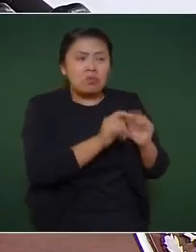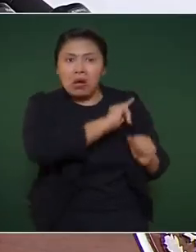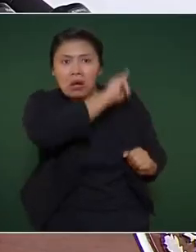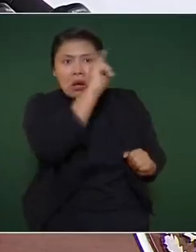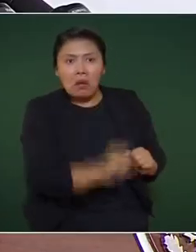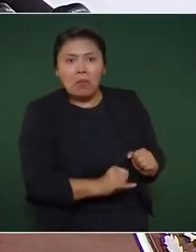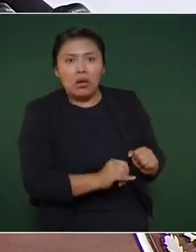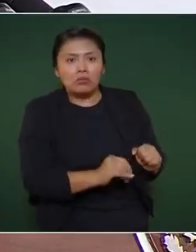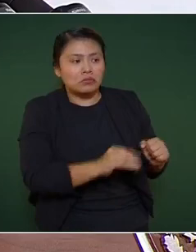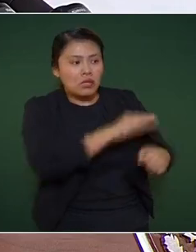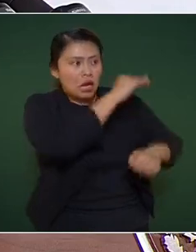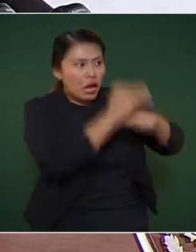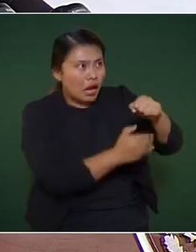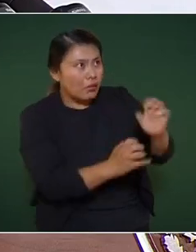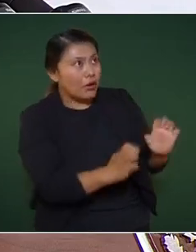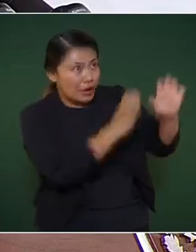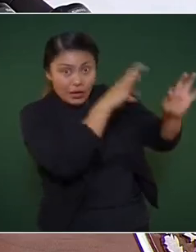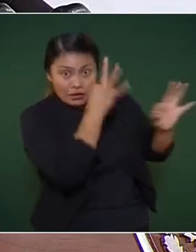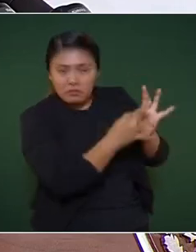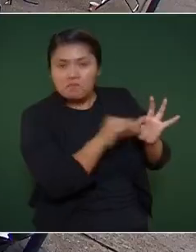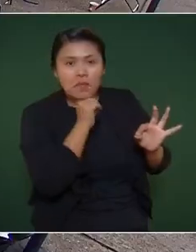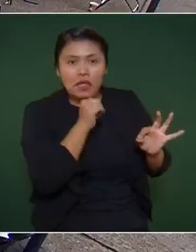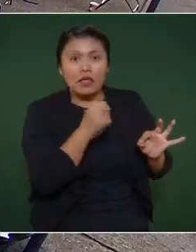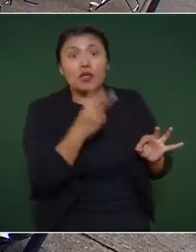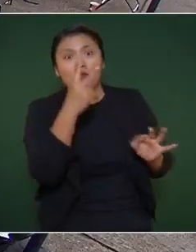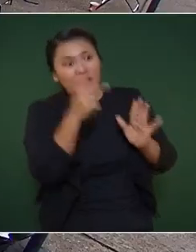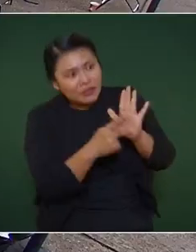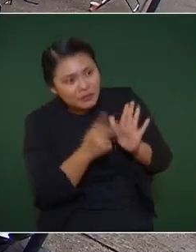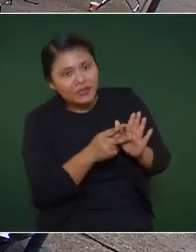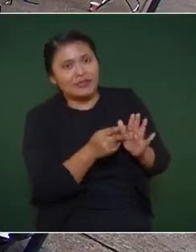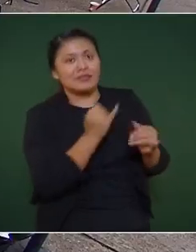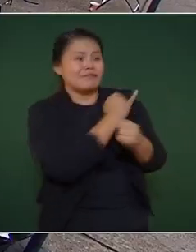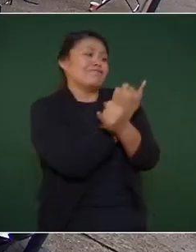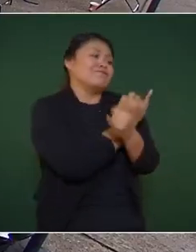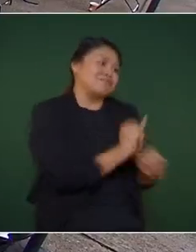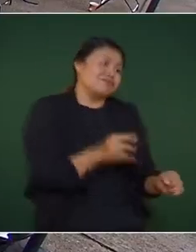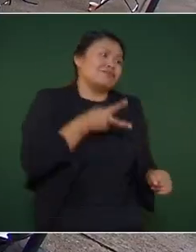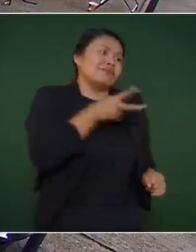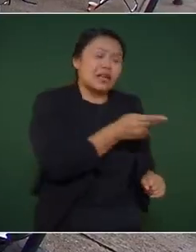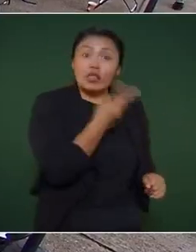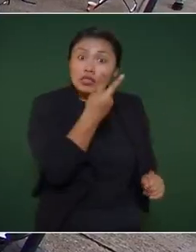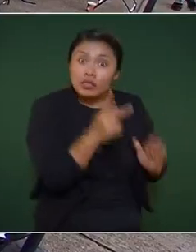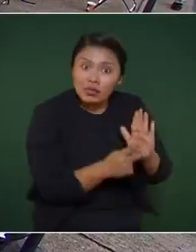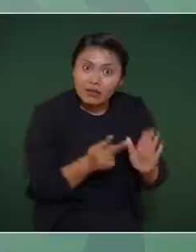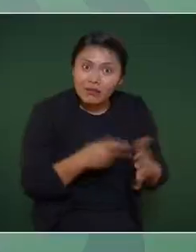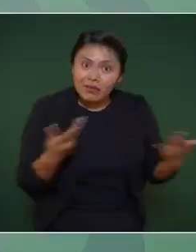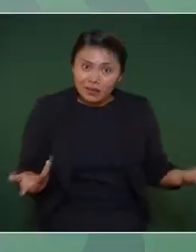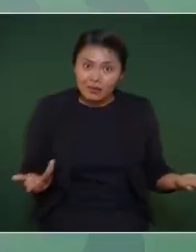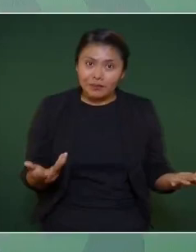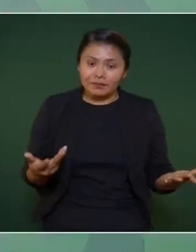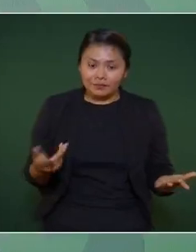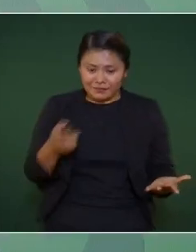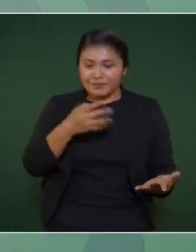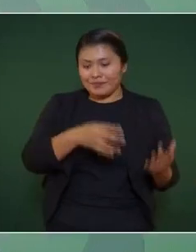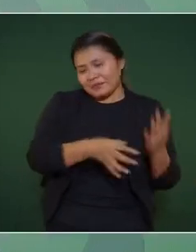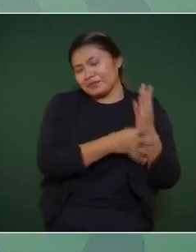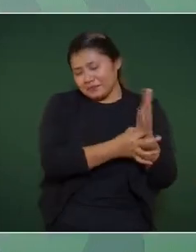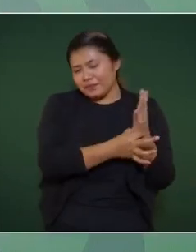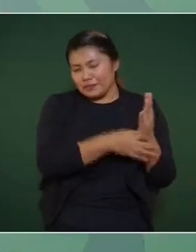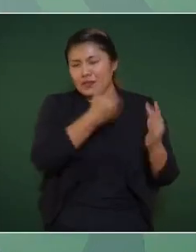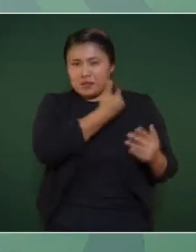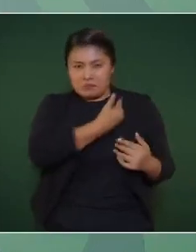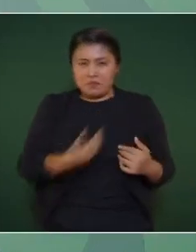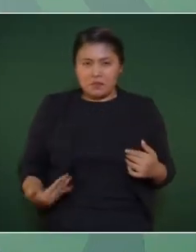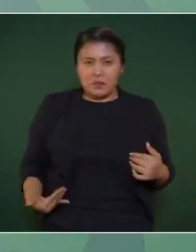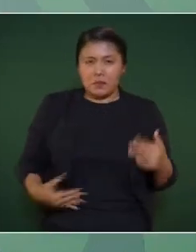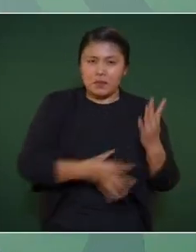fue inaugurado en dos ocasiones. Entonces, eso es parte de lo que ha dicho el presidente,